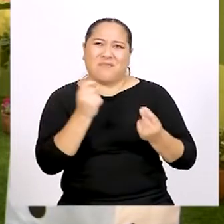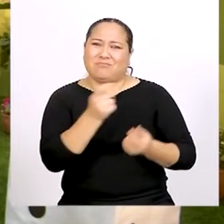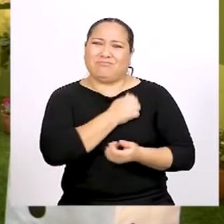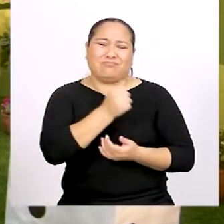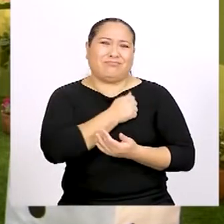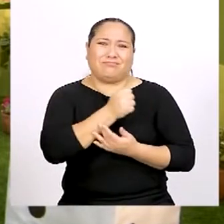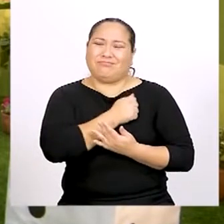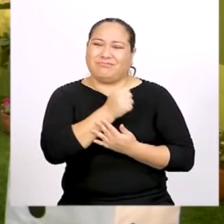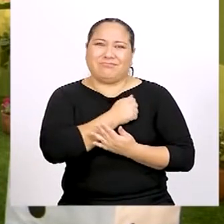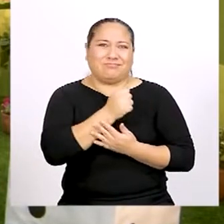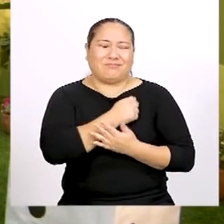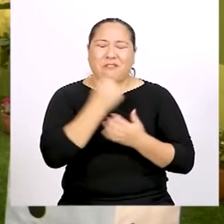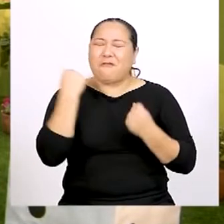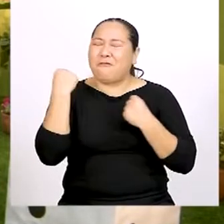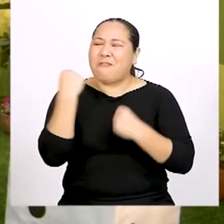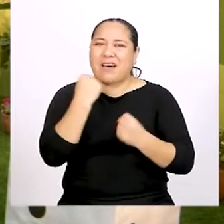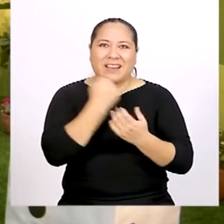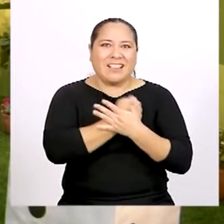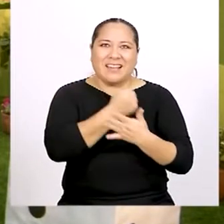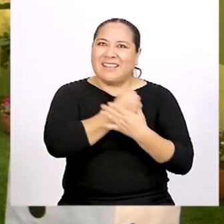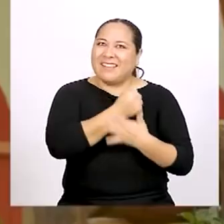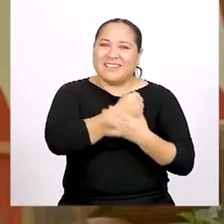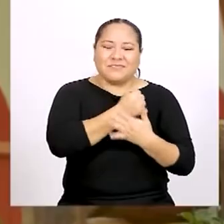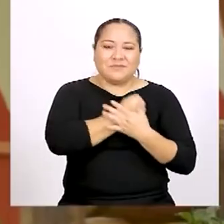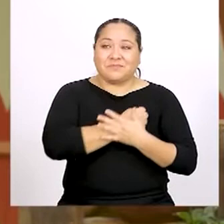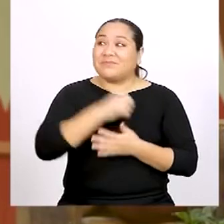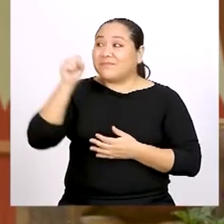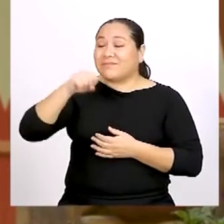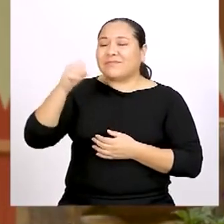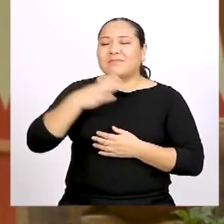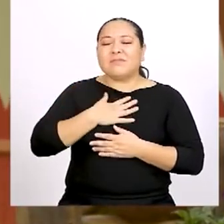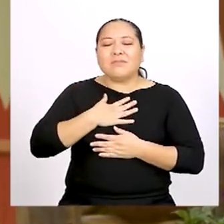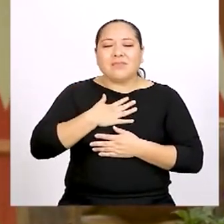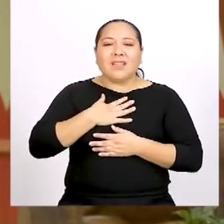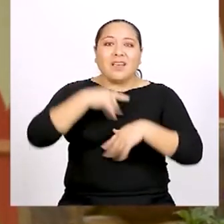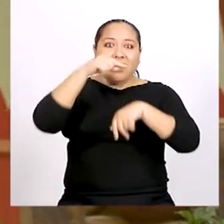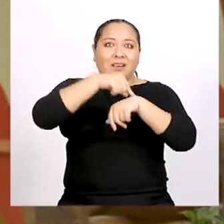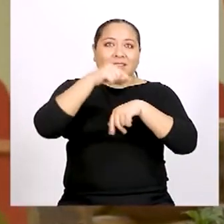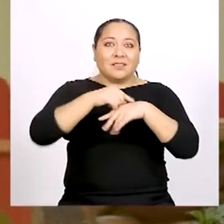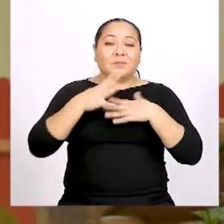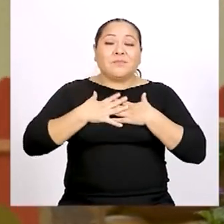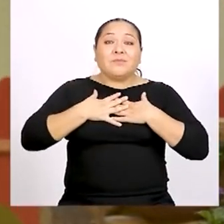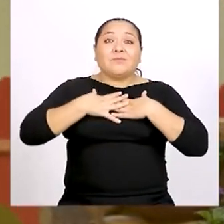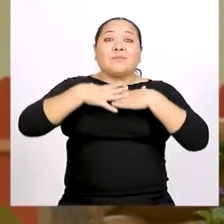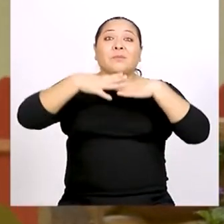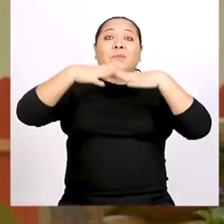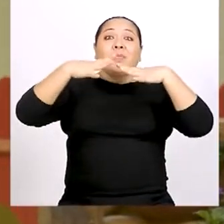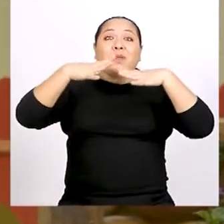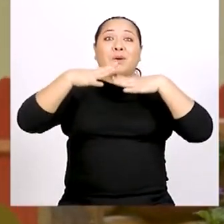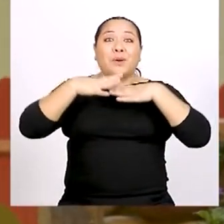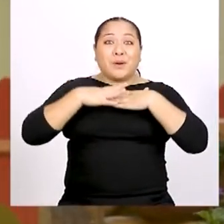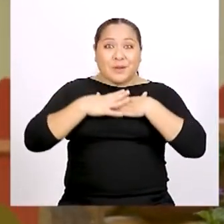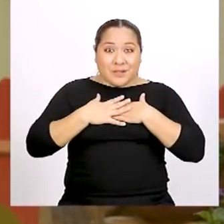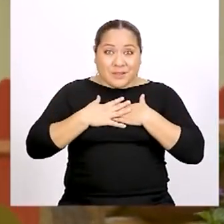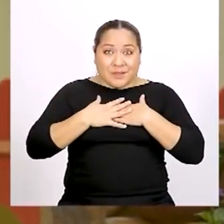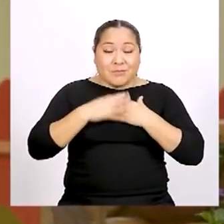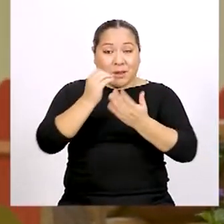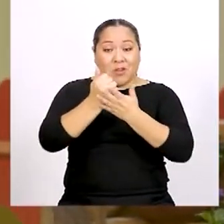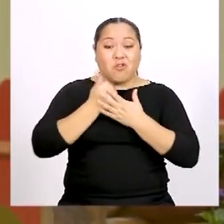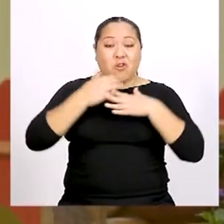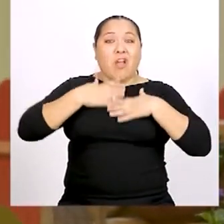latiendo pum, pum, pum, pum, pum, muy fuerte. Ah, sí, es que es momento de respirar